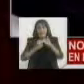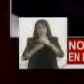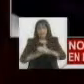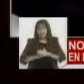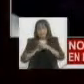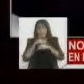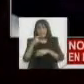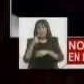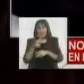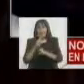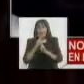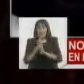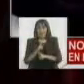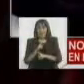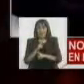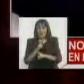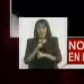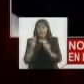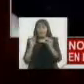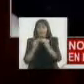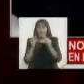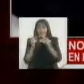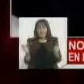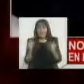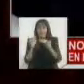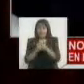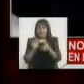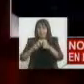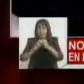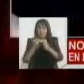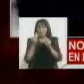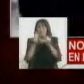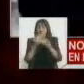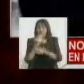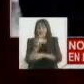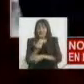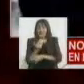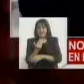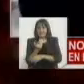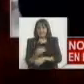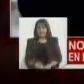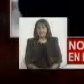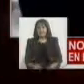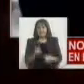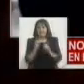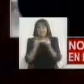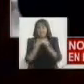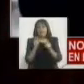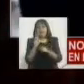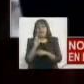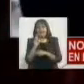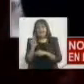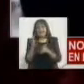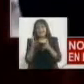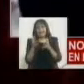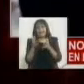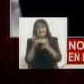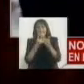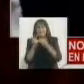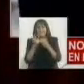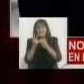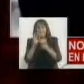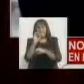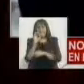presión para que haya una respuesta más rápida a este problema. Muchas gracias. Y precisamente, don René, quienes quisieran visitar